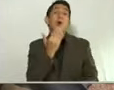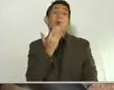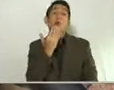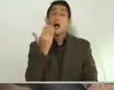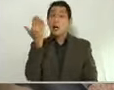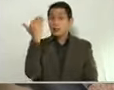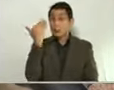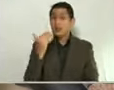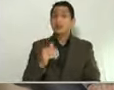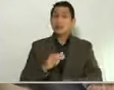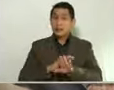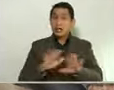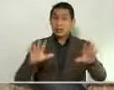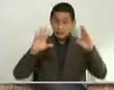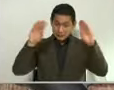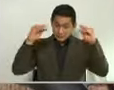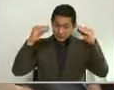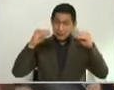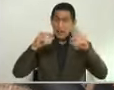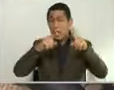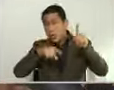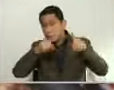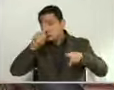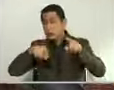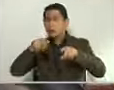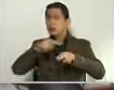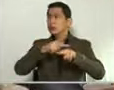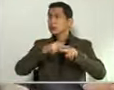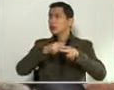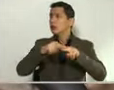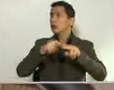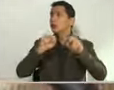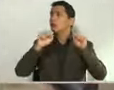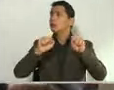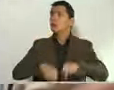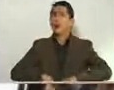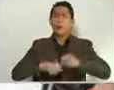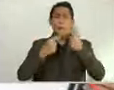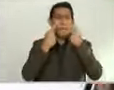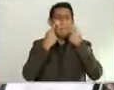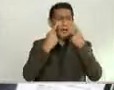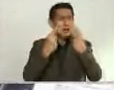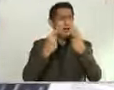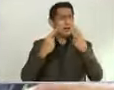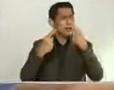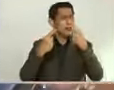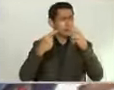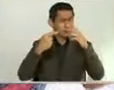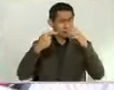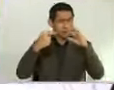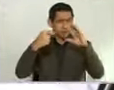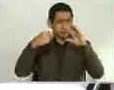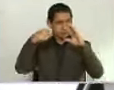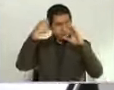a colocar, mira tú, aquí te podemos enseñar el video de cómo se meten